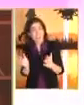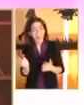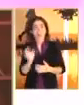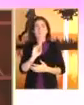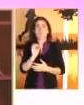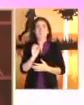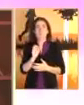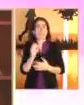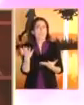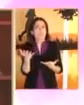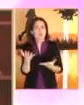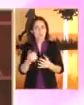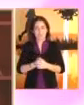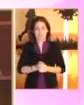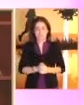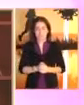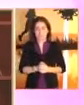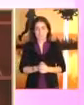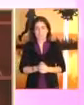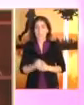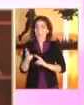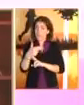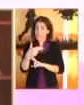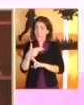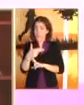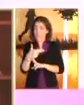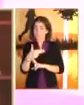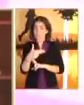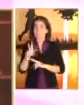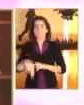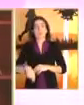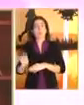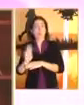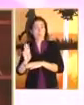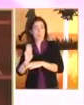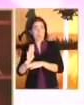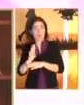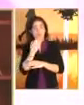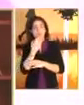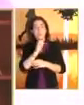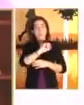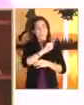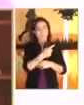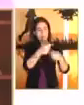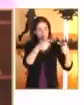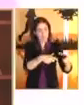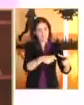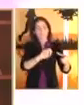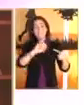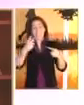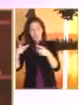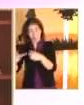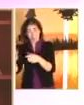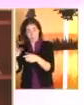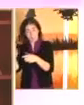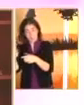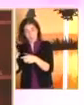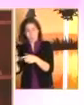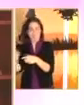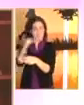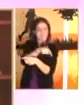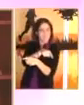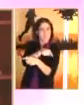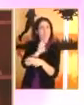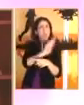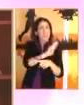un alimento proteico, lo que no debemos poner, si lo vamos a consumir de segundo plato, es de primero otro alimento proteico. Luego cualquier plato